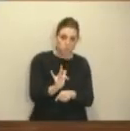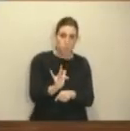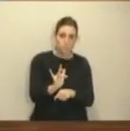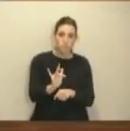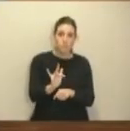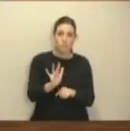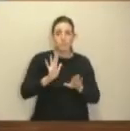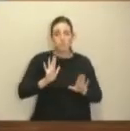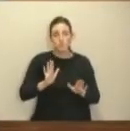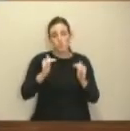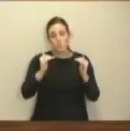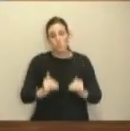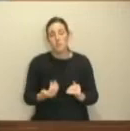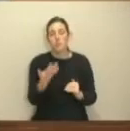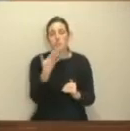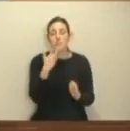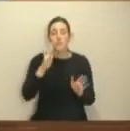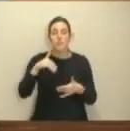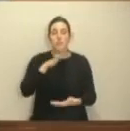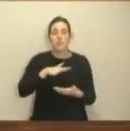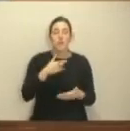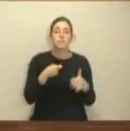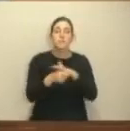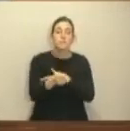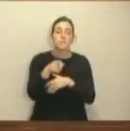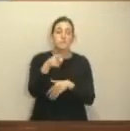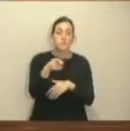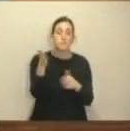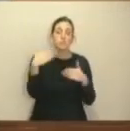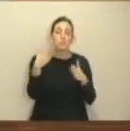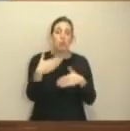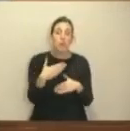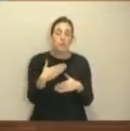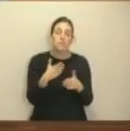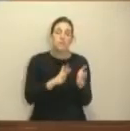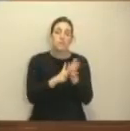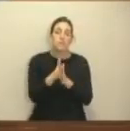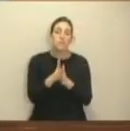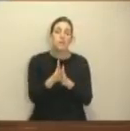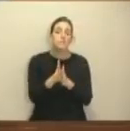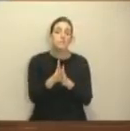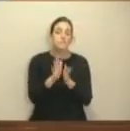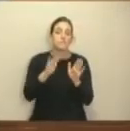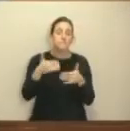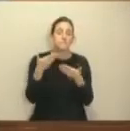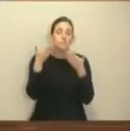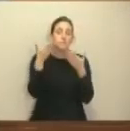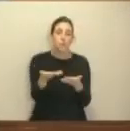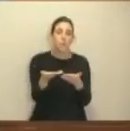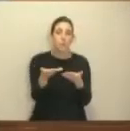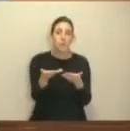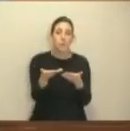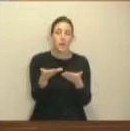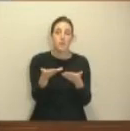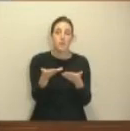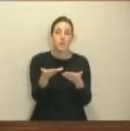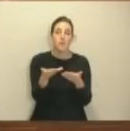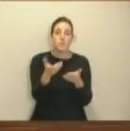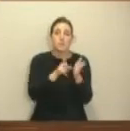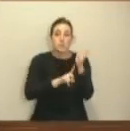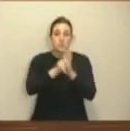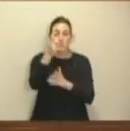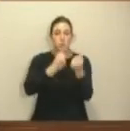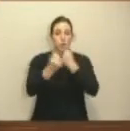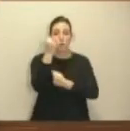política. Pero si no somos capaces de invertir esos términos, no ayudaremos para nada a la recuperación económica. Yo creo que hay